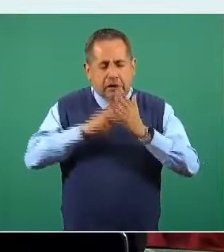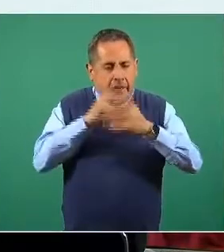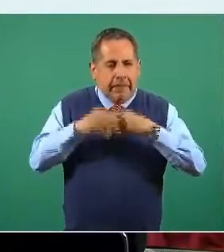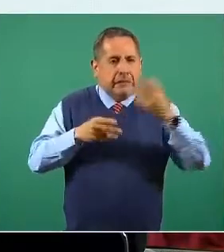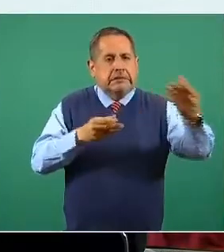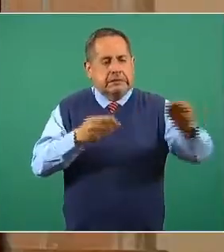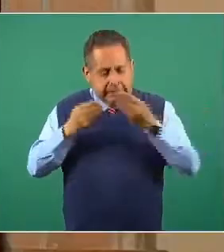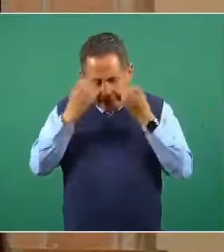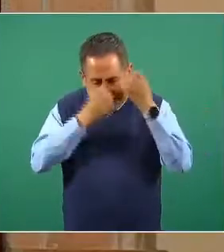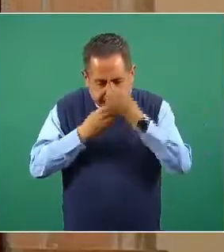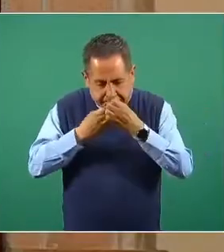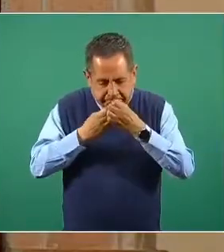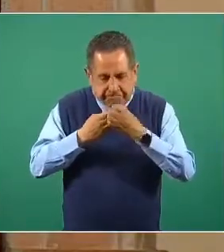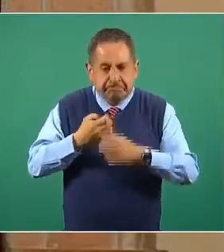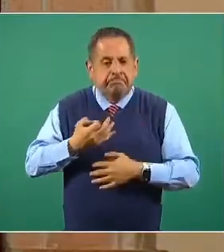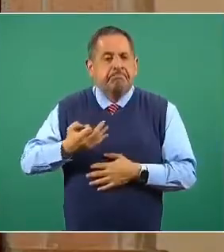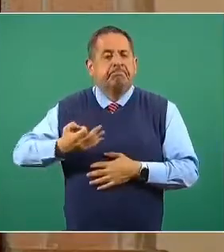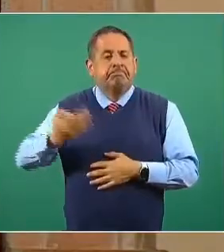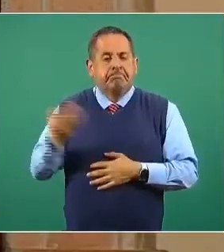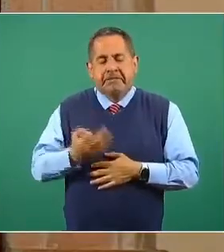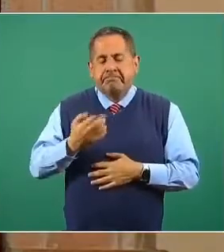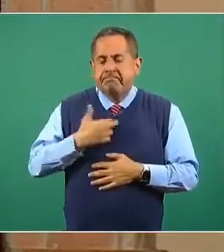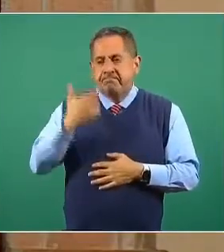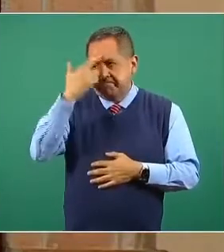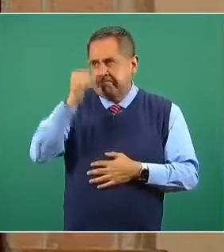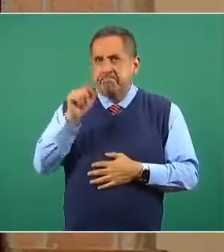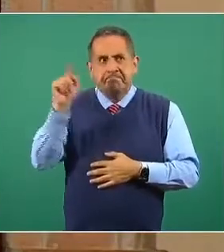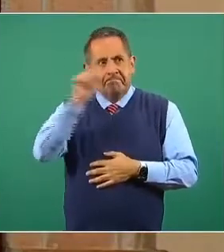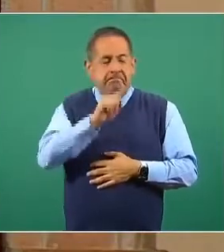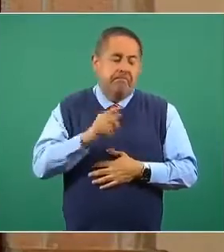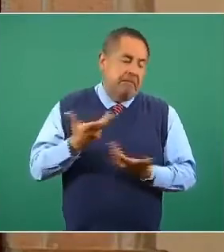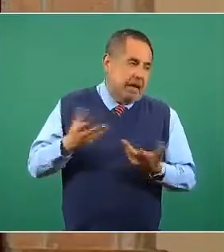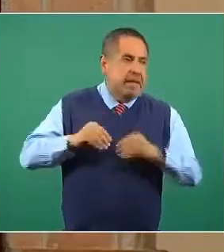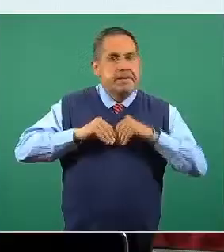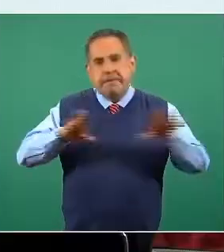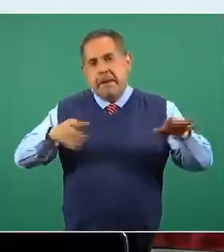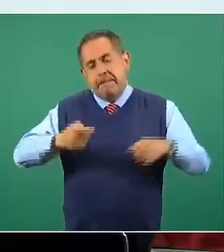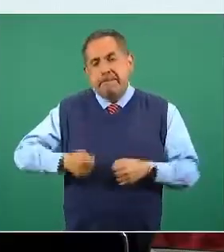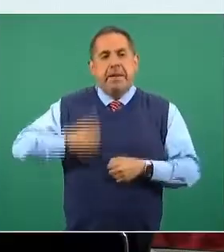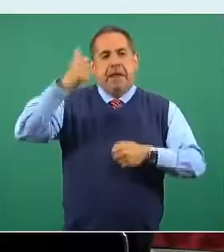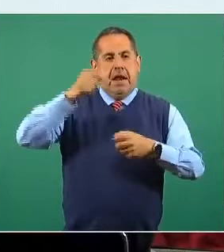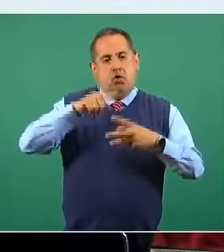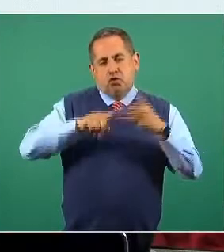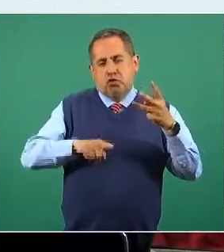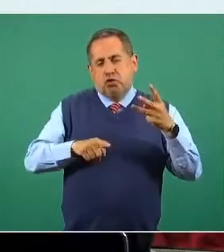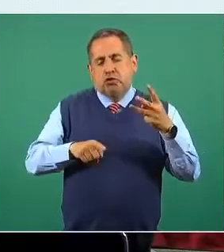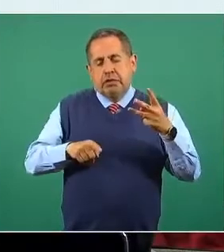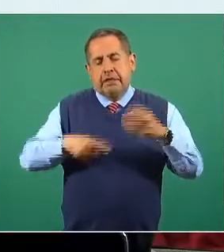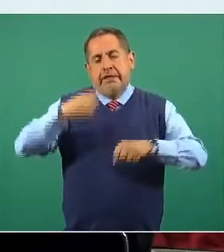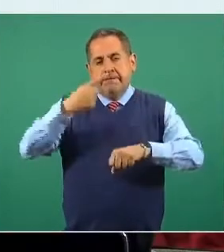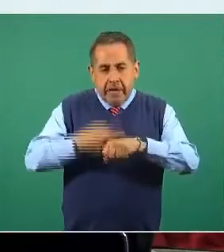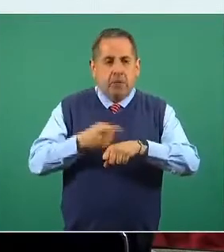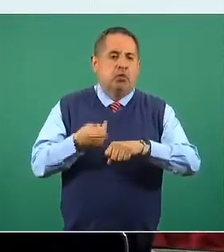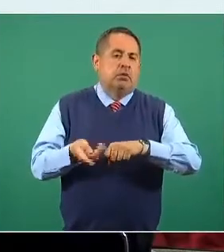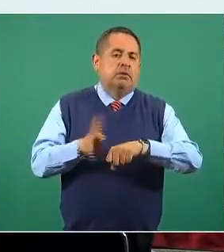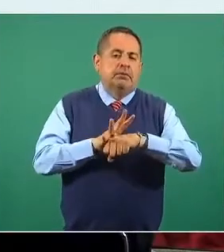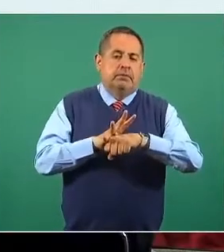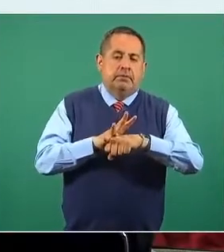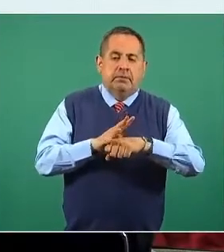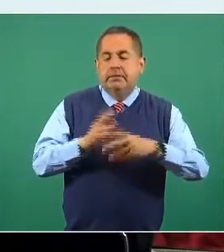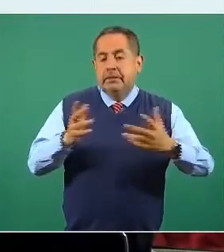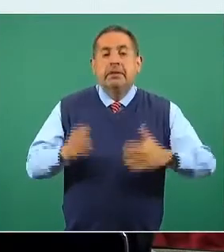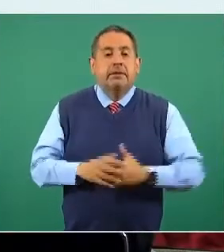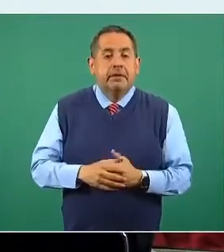estos resultados y en su momento se dieron a conocer como los primeros casos confirmados que tendríamos de la